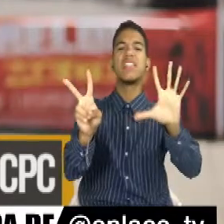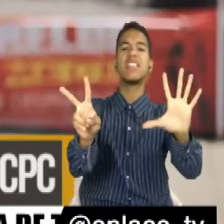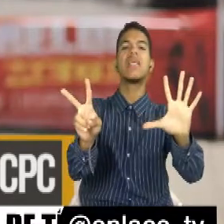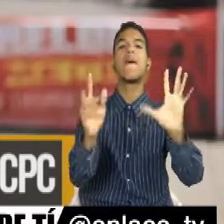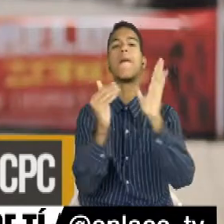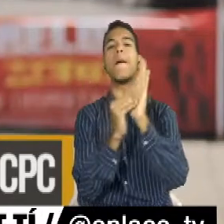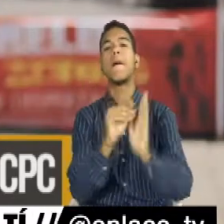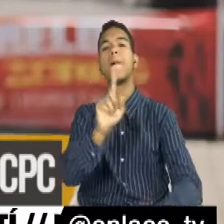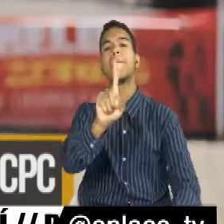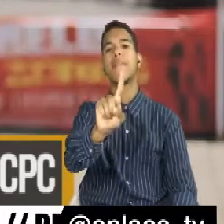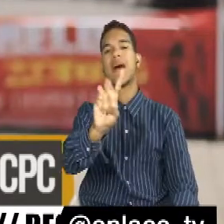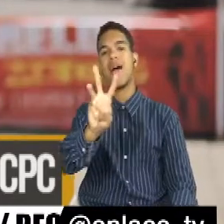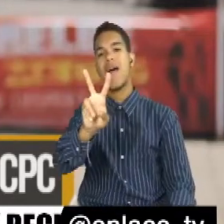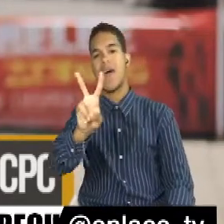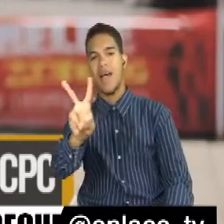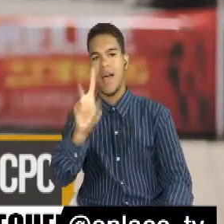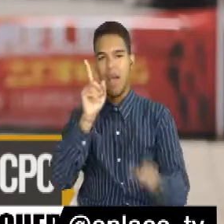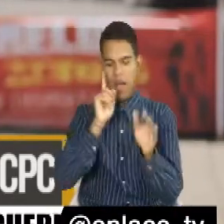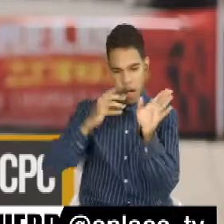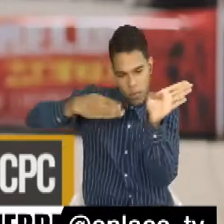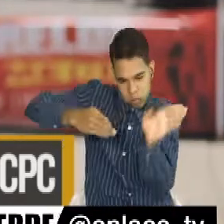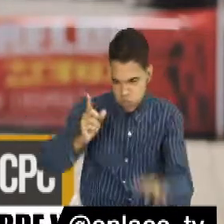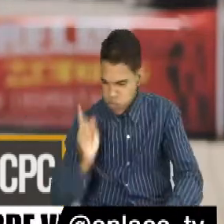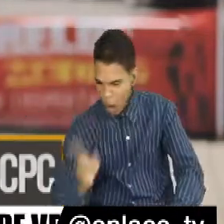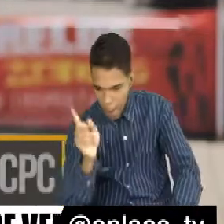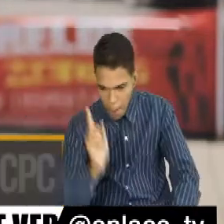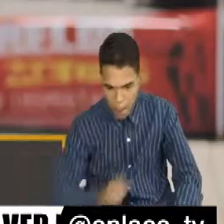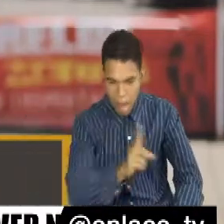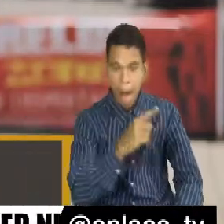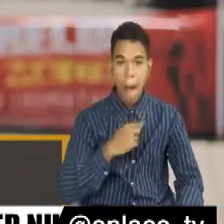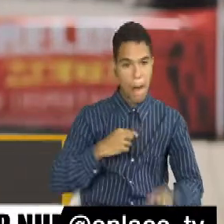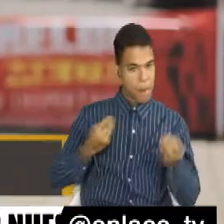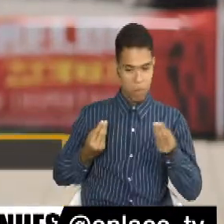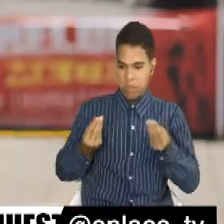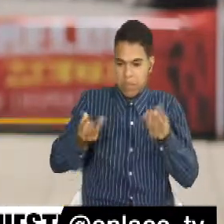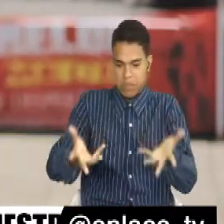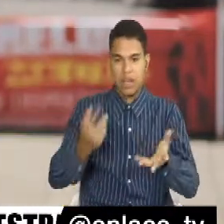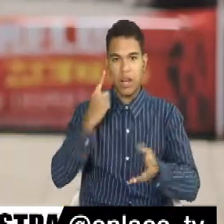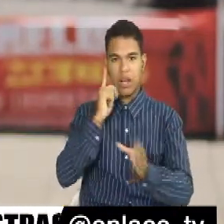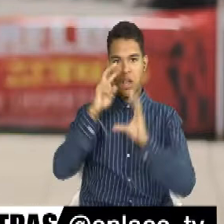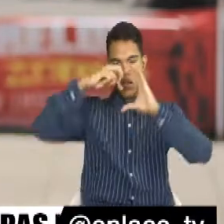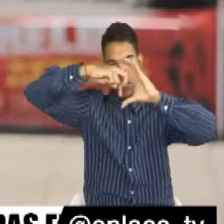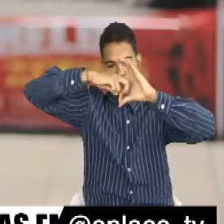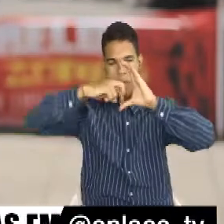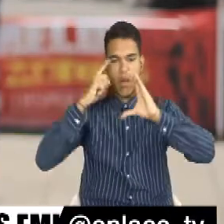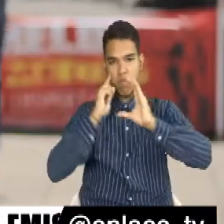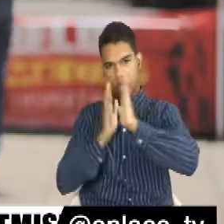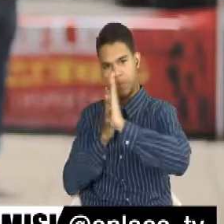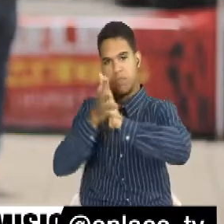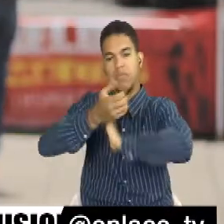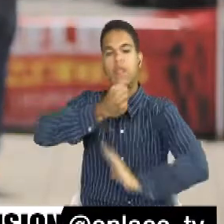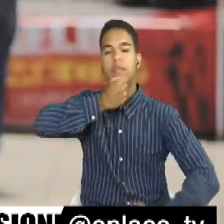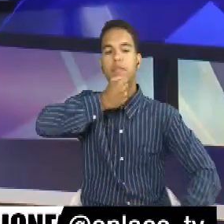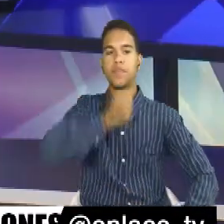7.132 armas. Es la información que generamos desde aquí, desde la plazoleta del CPC. Un informe para Enlace Noticias de Neila Cosa.